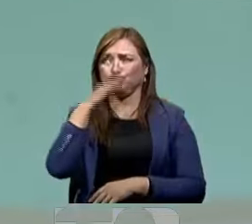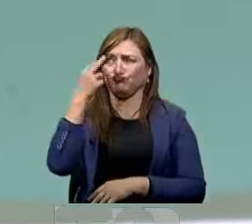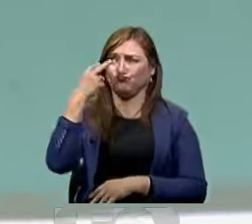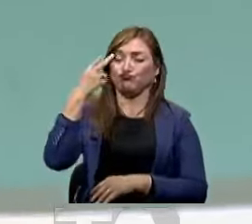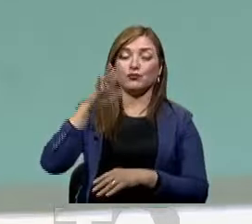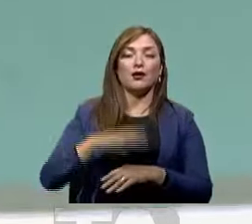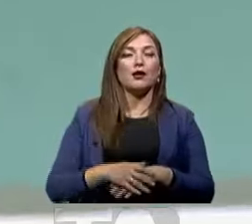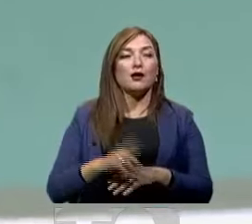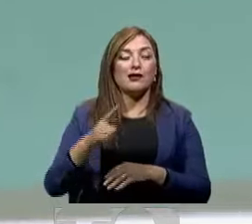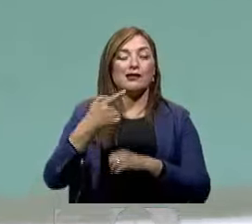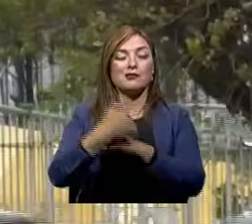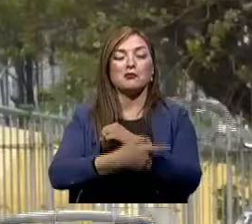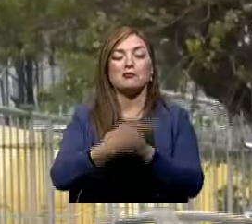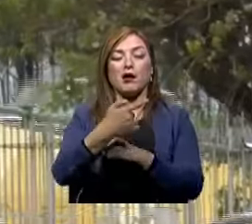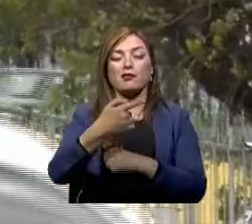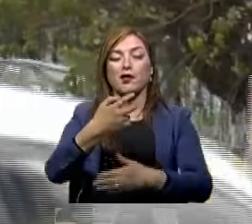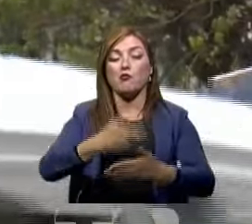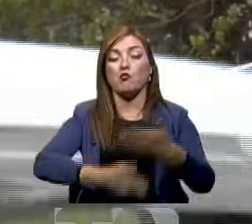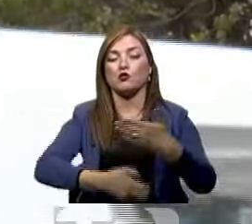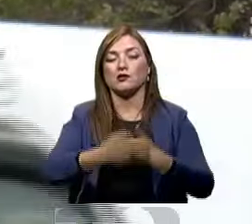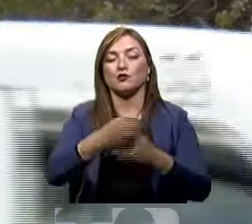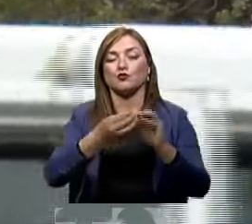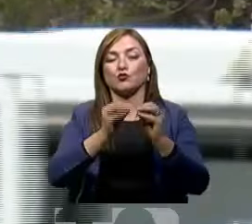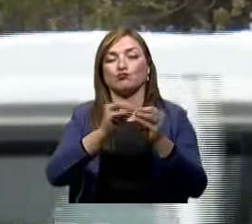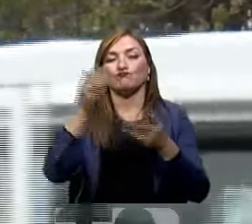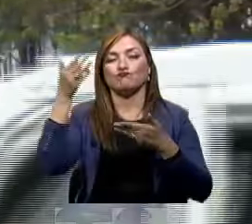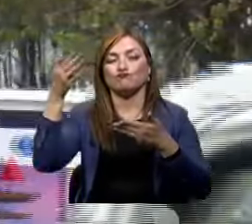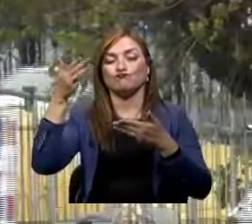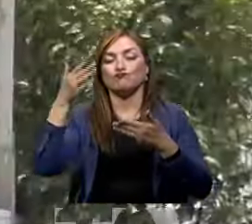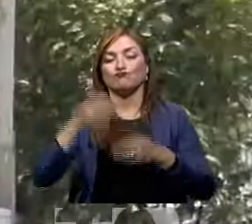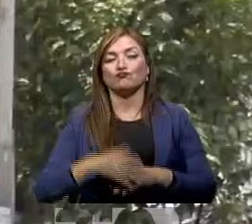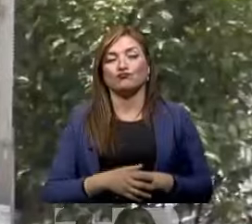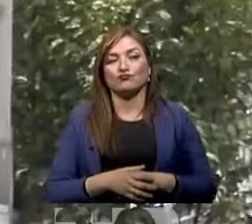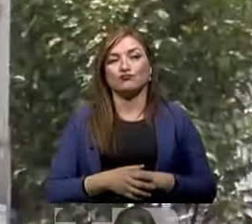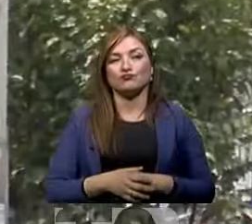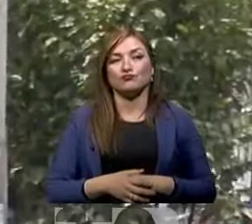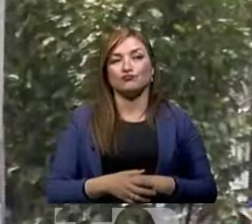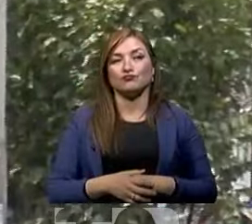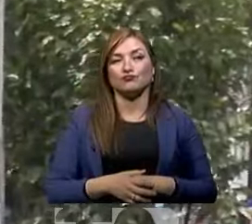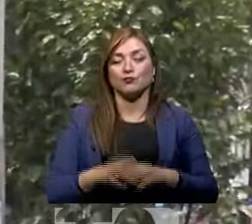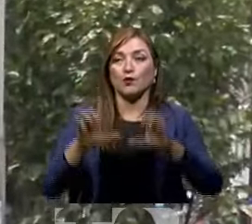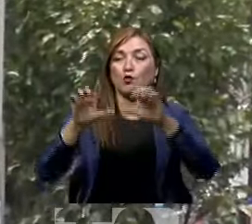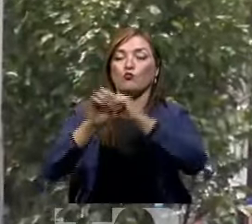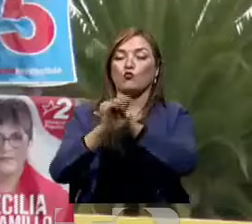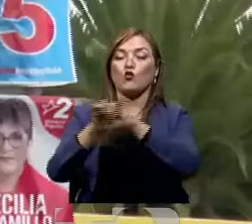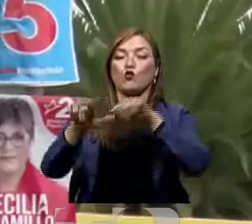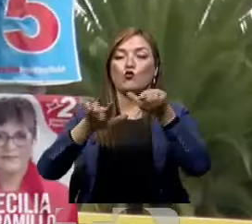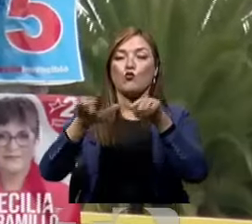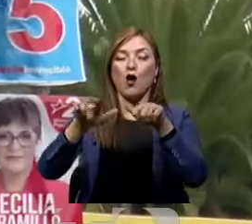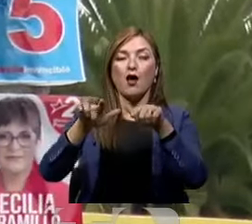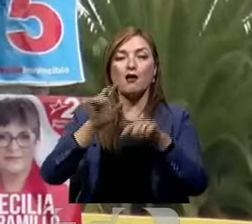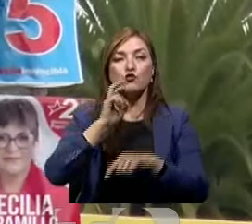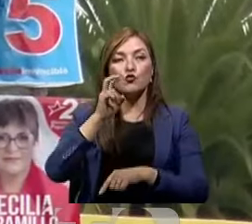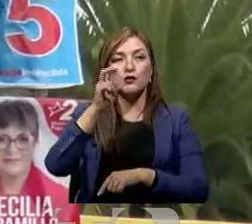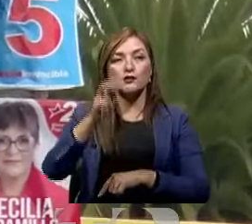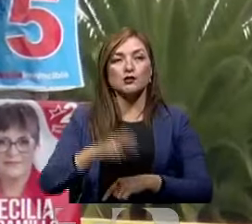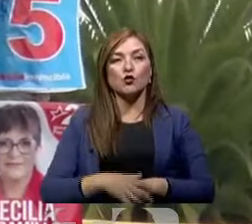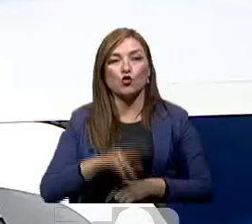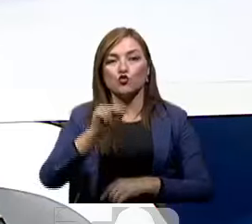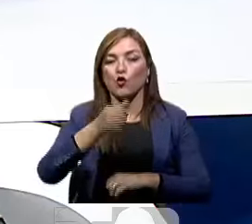ya 19 actos de inicio a los partidos y movimientos políticos por instalar publicidad en lugares no autorizados.